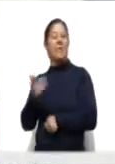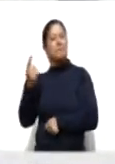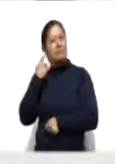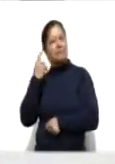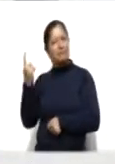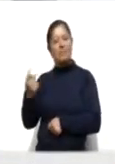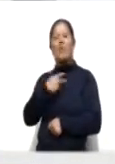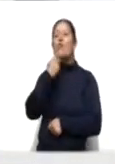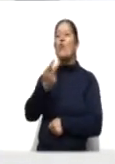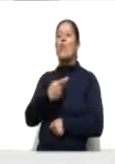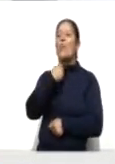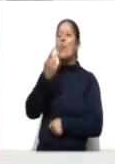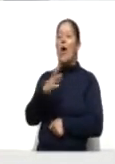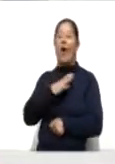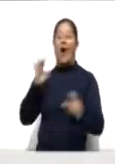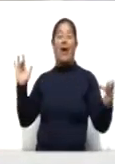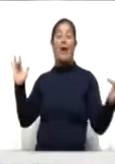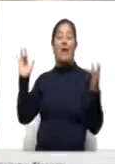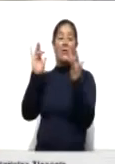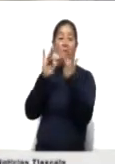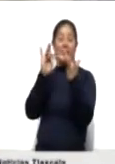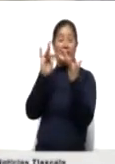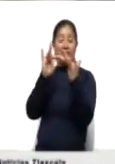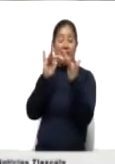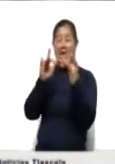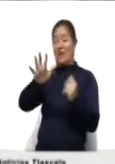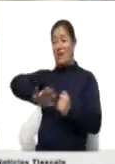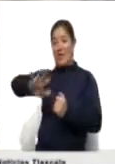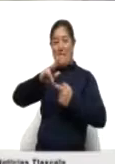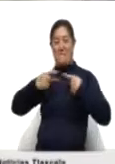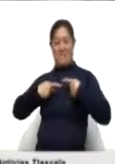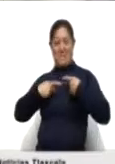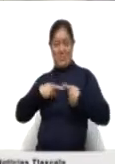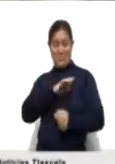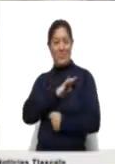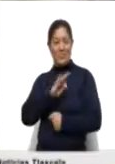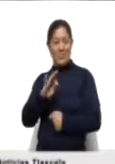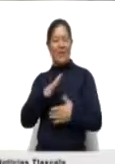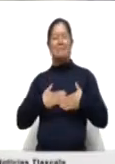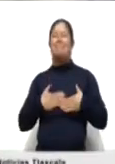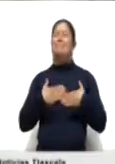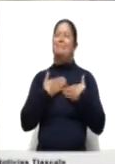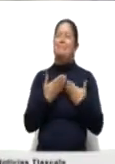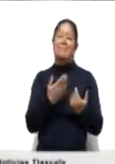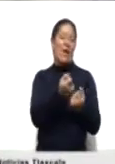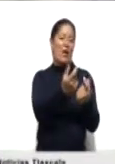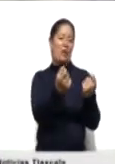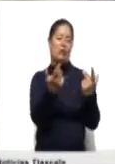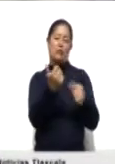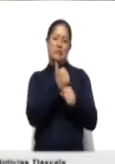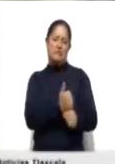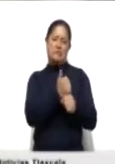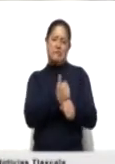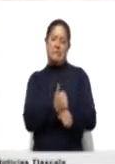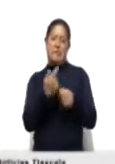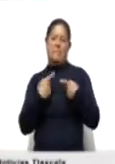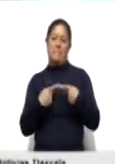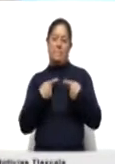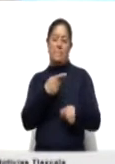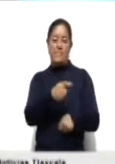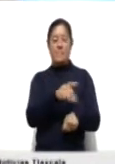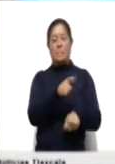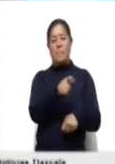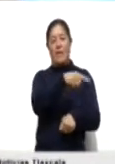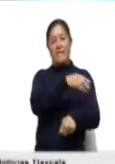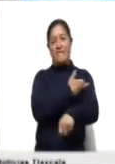de la estación conectan tanto con las personas que logran brindar consuelo a quienes sufren por la pérdida de familiares y amigos.